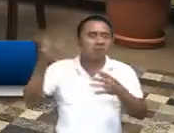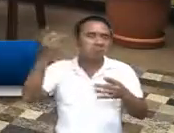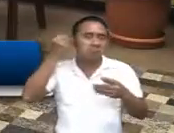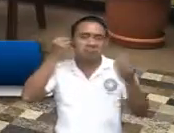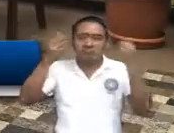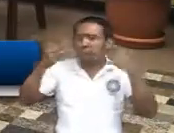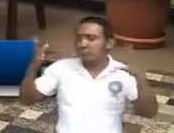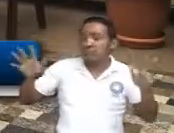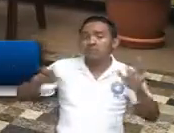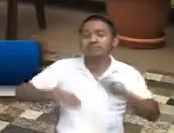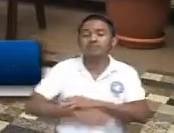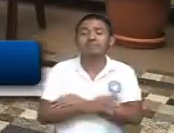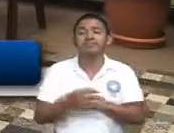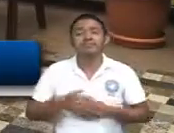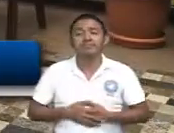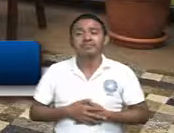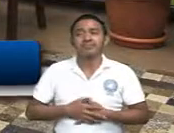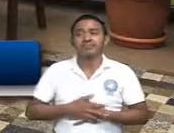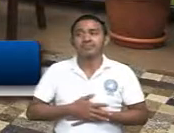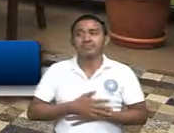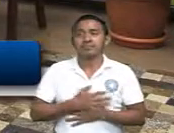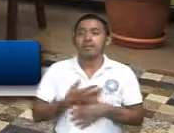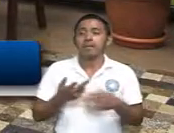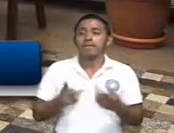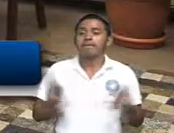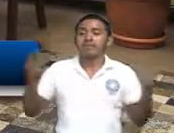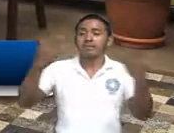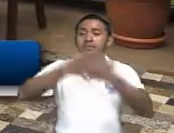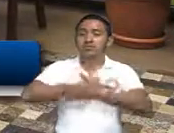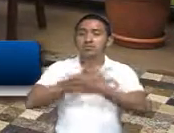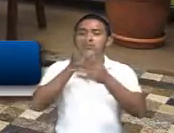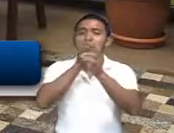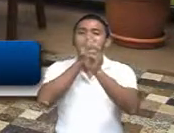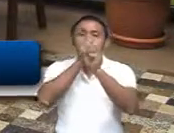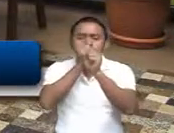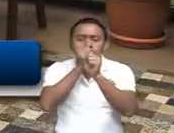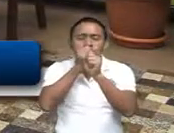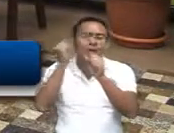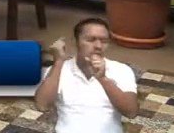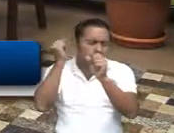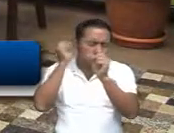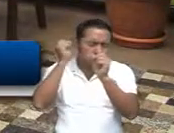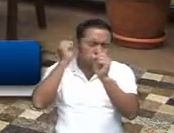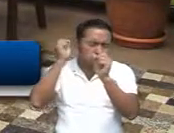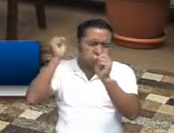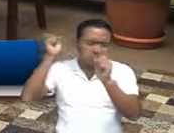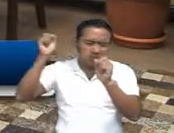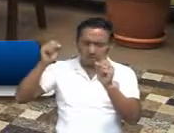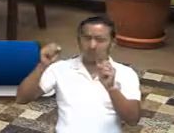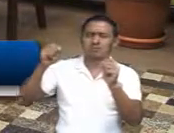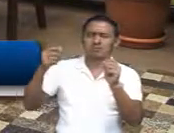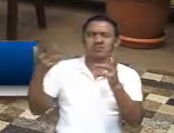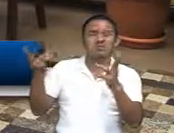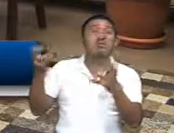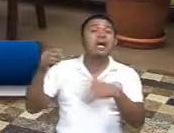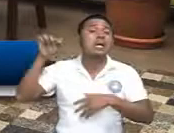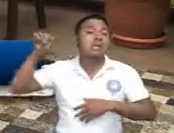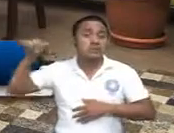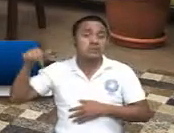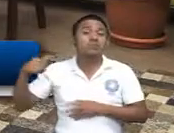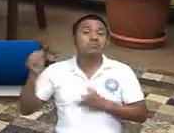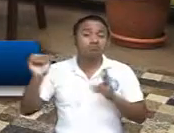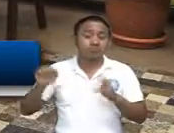ambiente porque el ambiente lo viene enmascarar mientras que él cuando ya llega a la noche